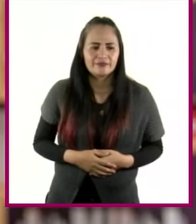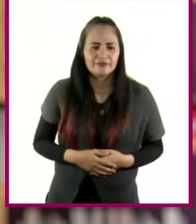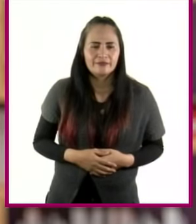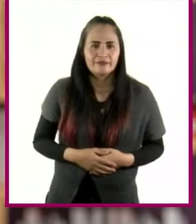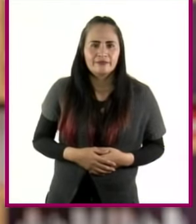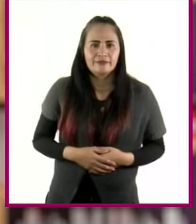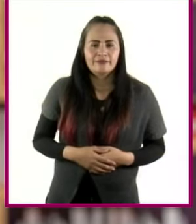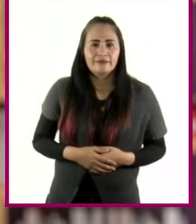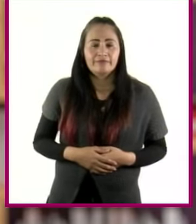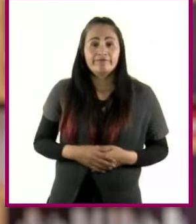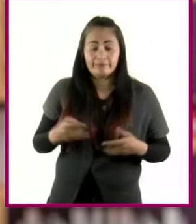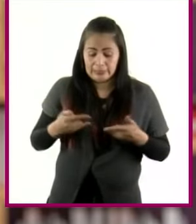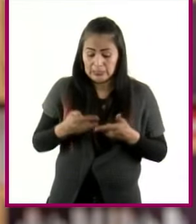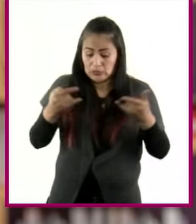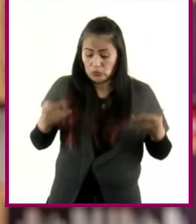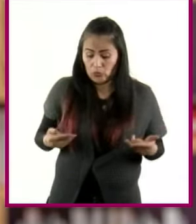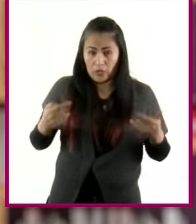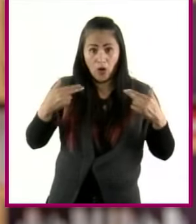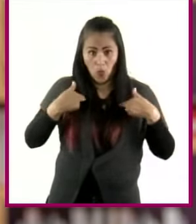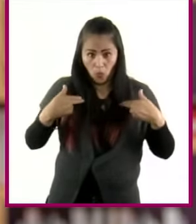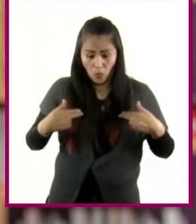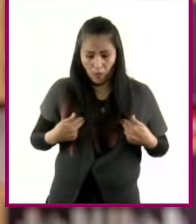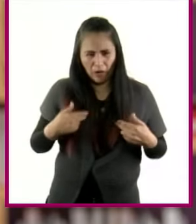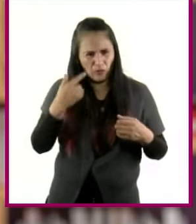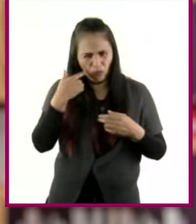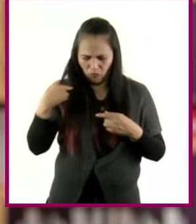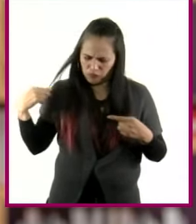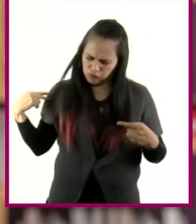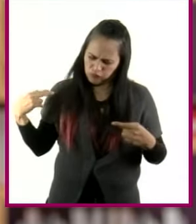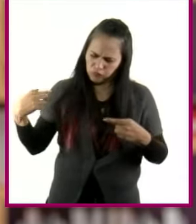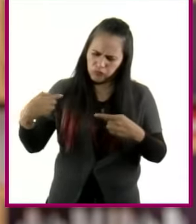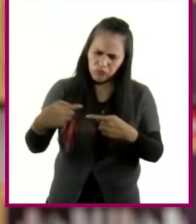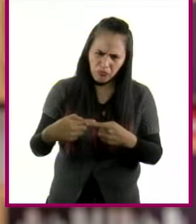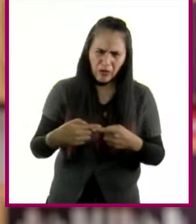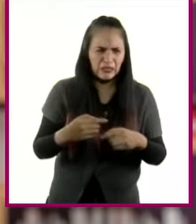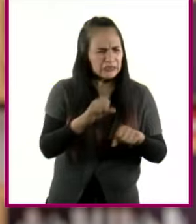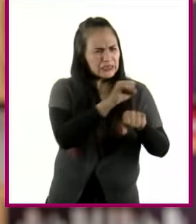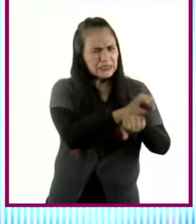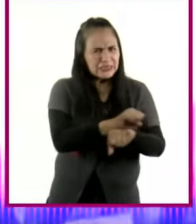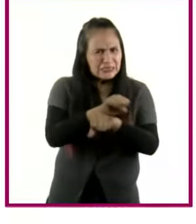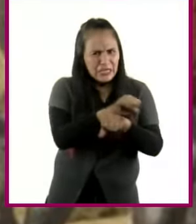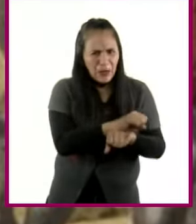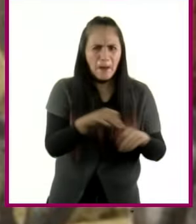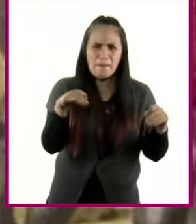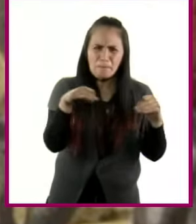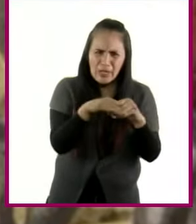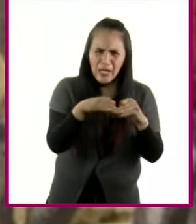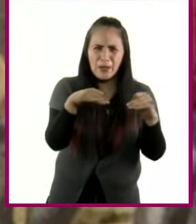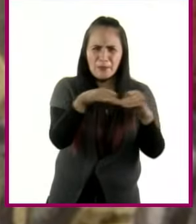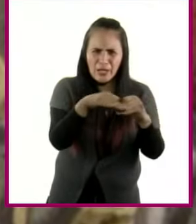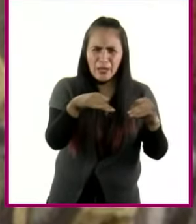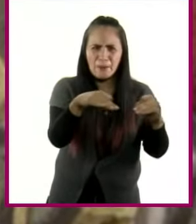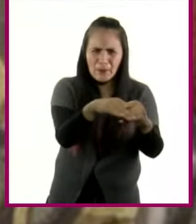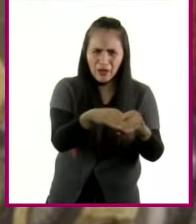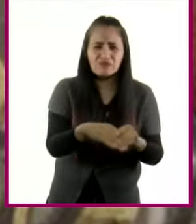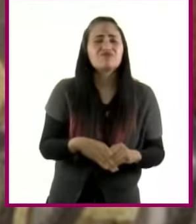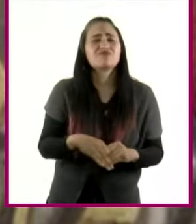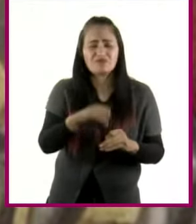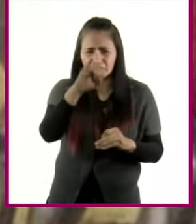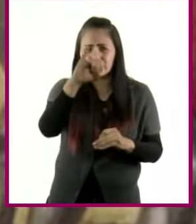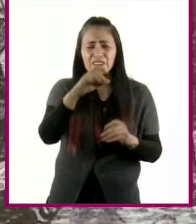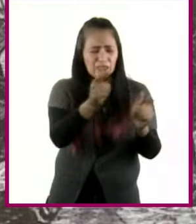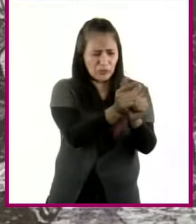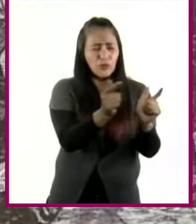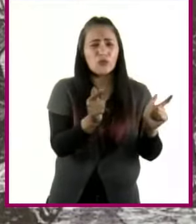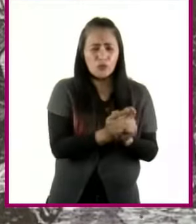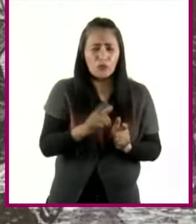A lo largo de la historia de la humanidad, nos encontramos con que la esclavitud es una cuestión recurrente. Siempre han existido grupos que